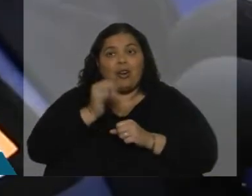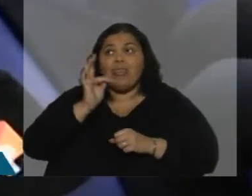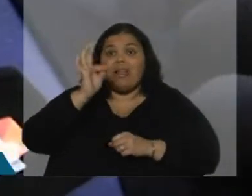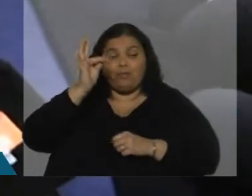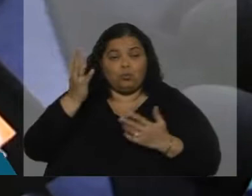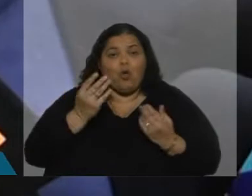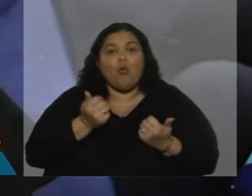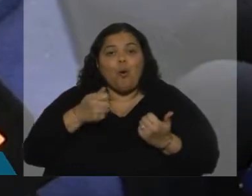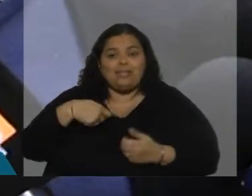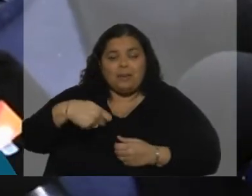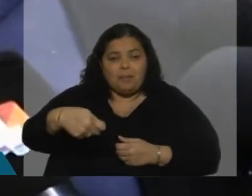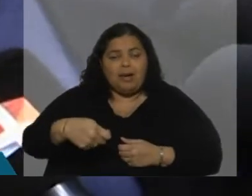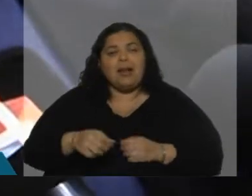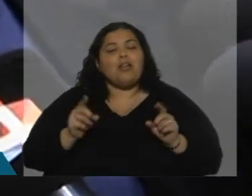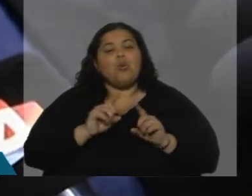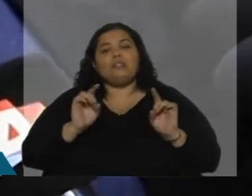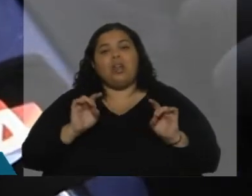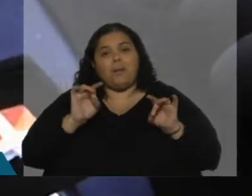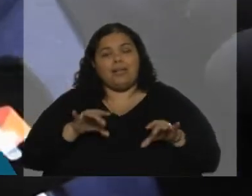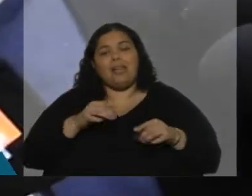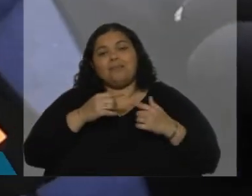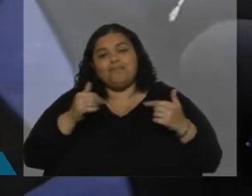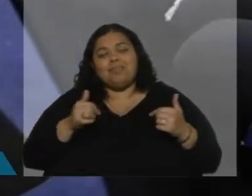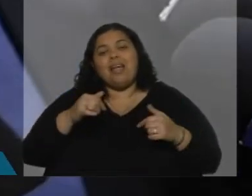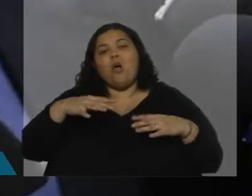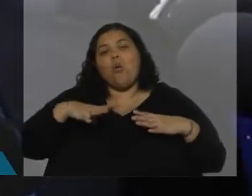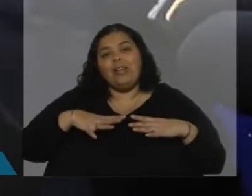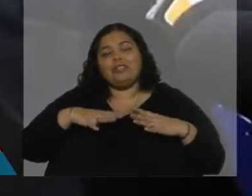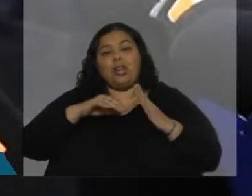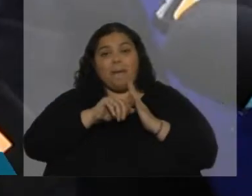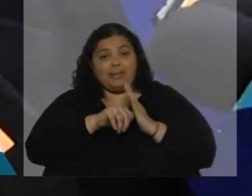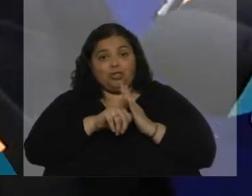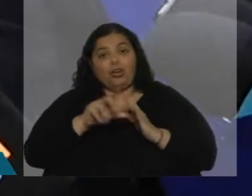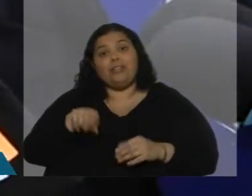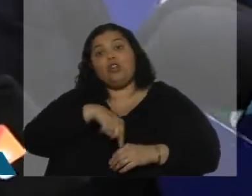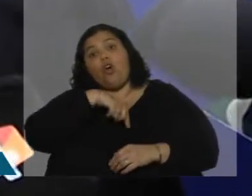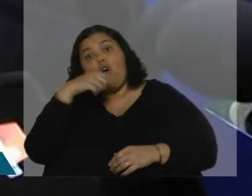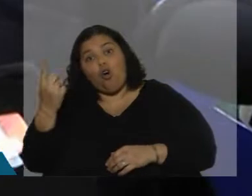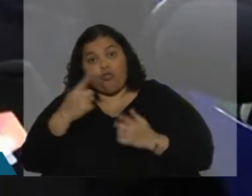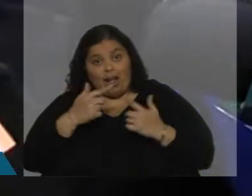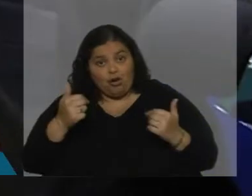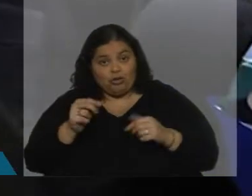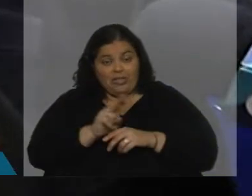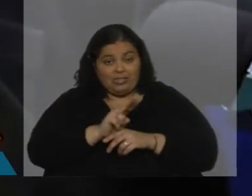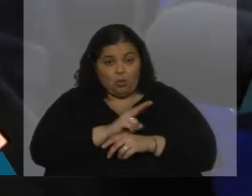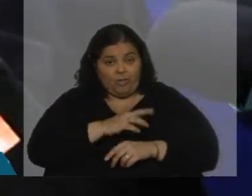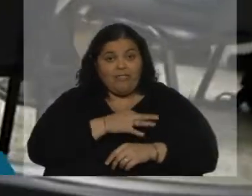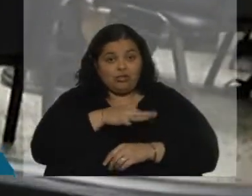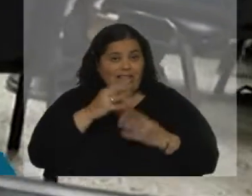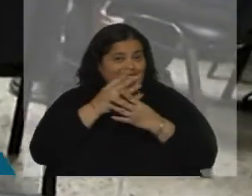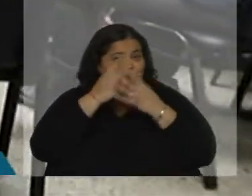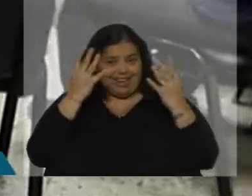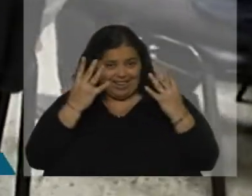trate la materia previsional jubilaciones y pensiones la otra materia que tiene que ver con la seguridad social en general